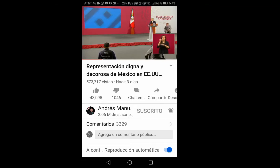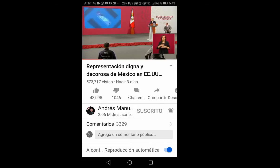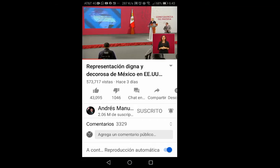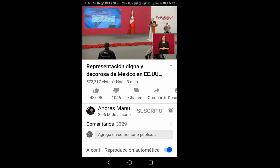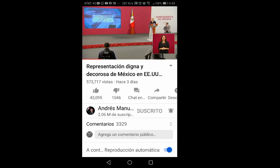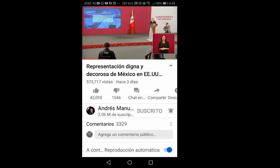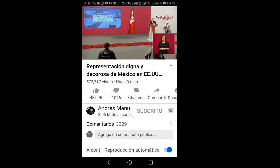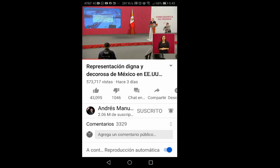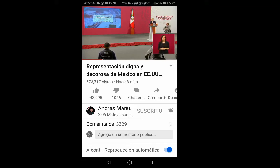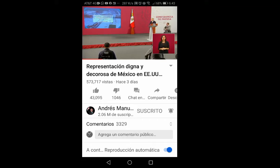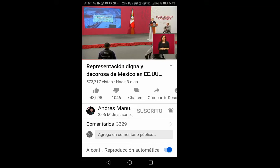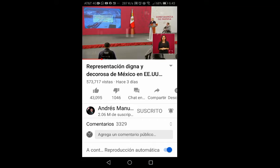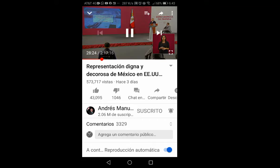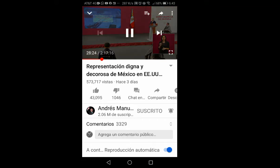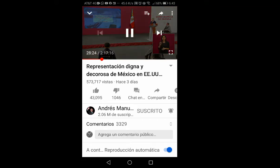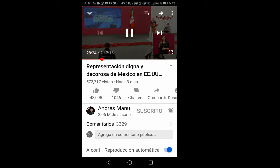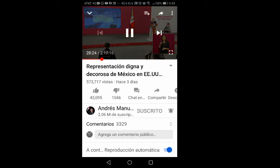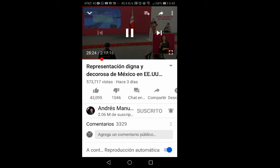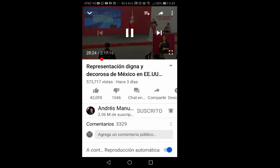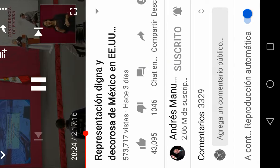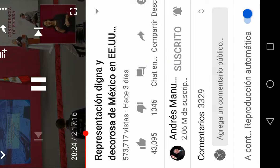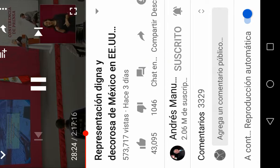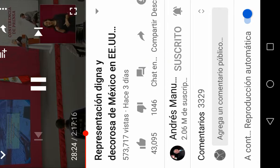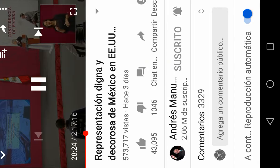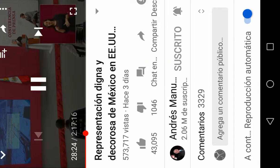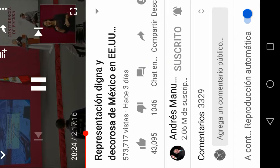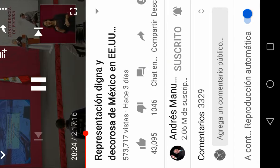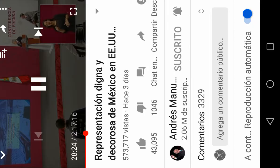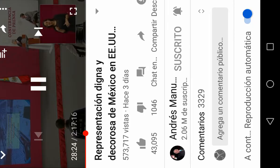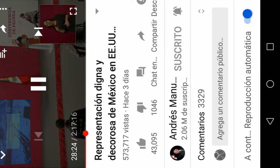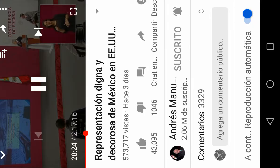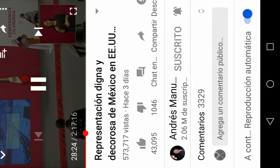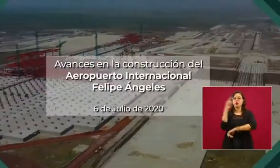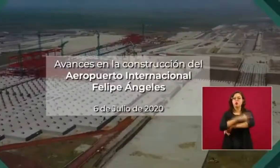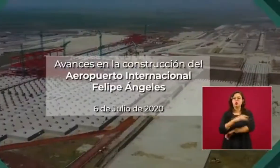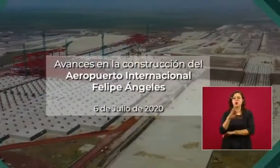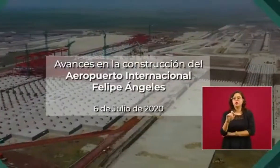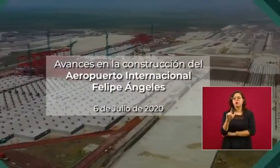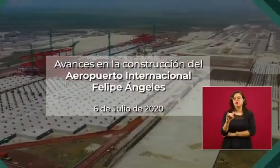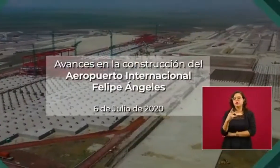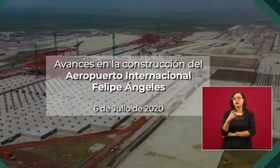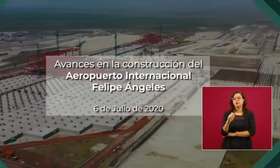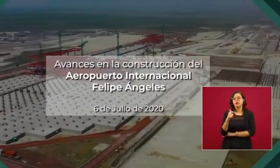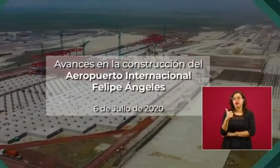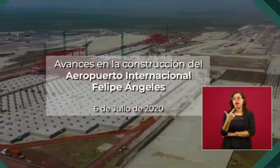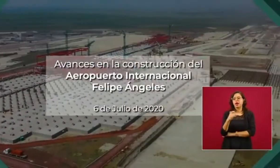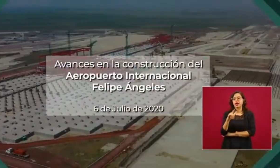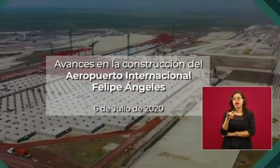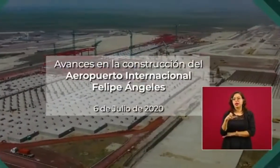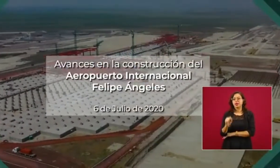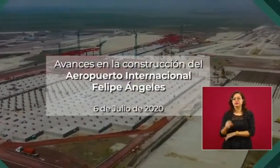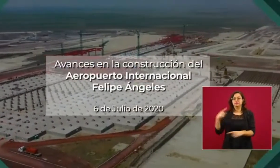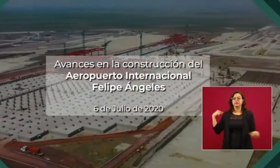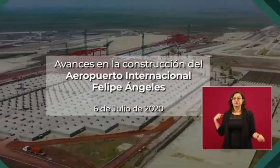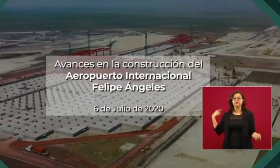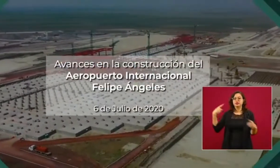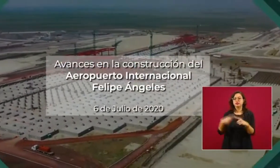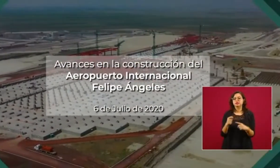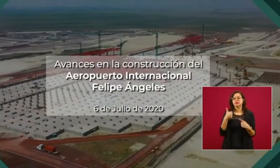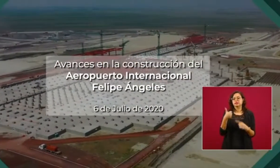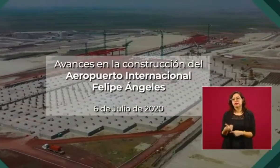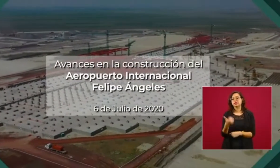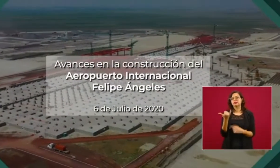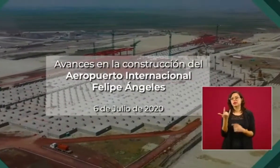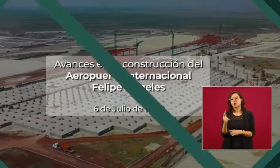La Secretaría de la Defensa Nacional informa los avances en la construcción del Aeropuerto Internacional Felipe Ángeles al 6 de